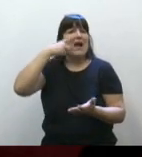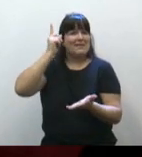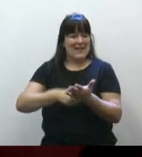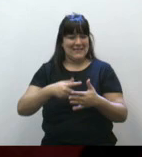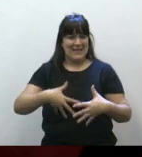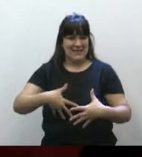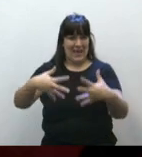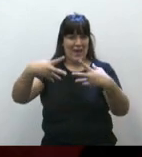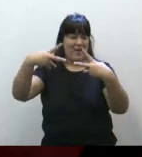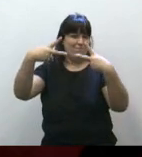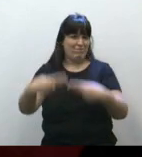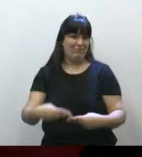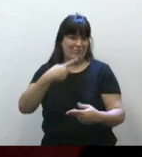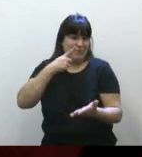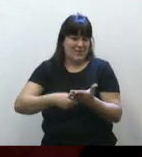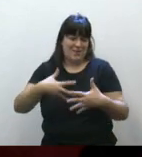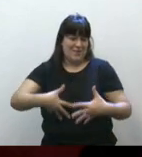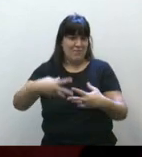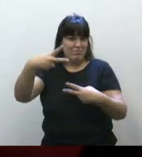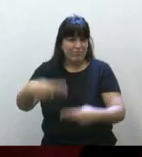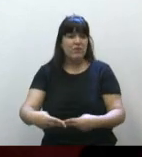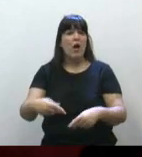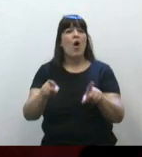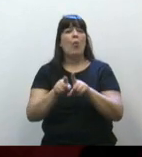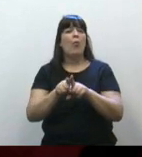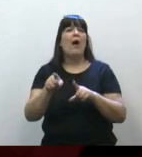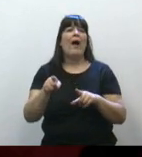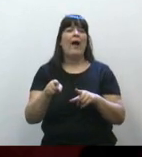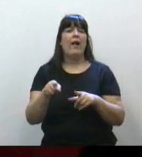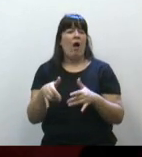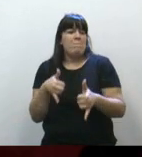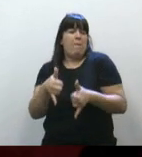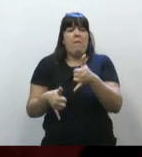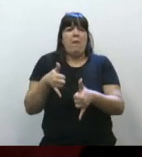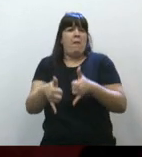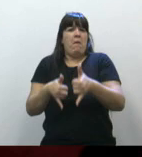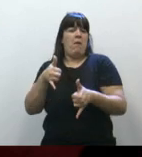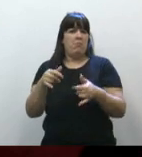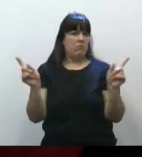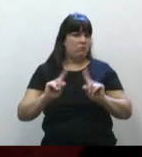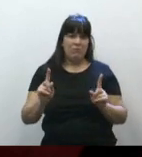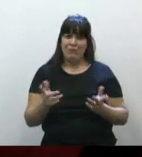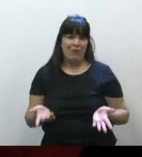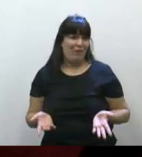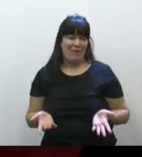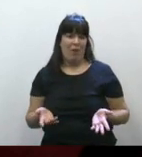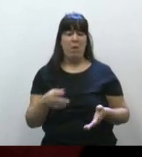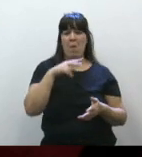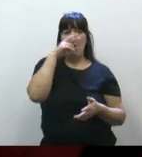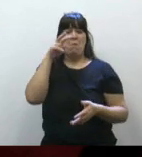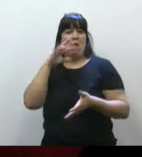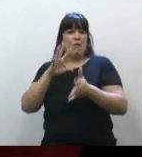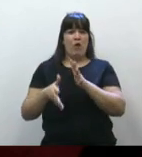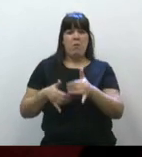del embarazo que tiene no entra a taconeando al consultorio no entra